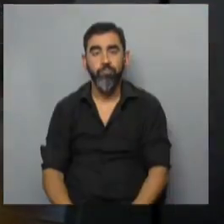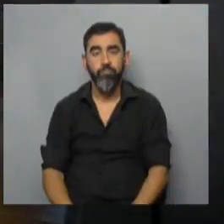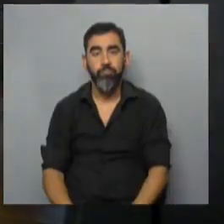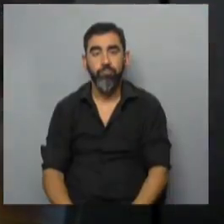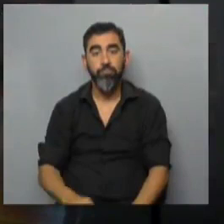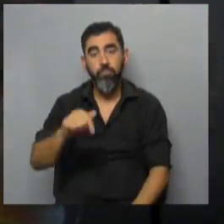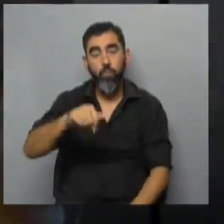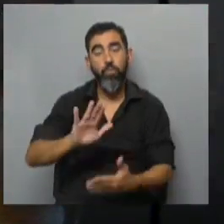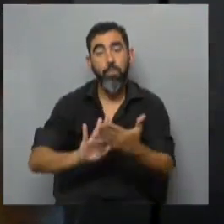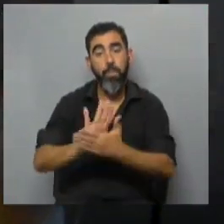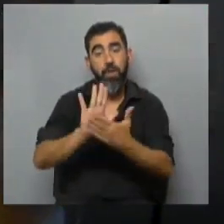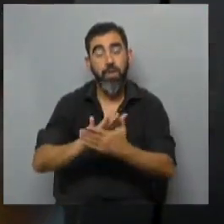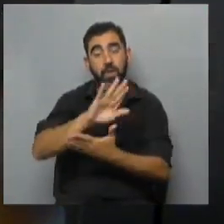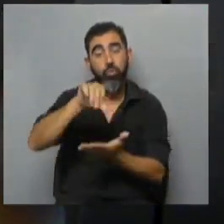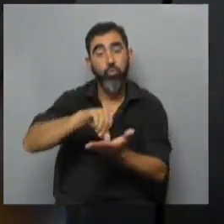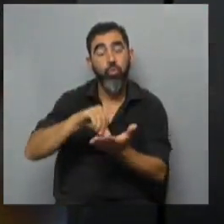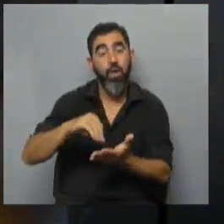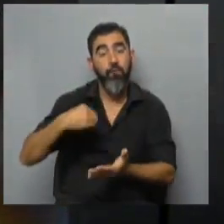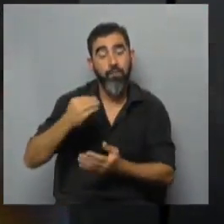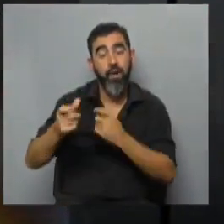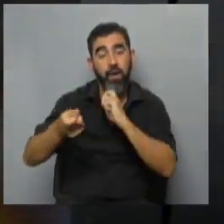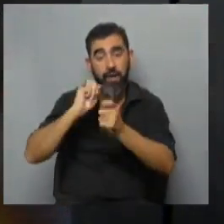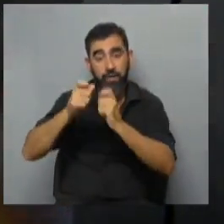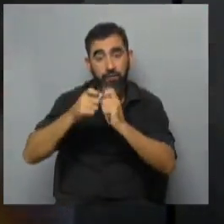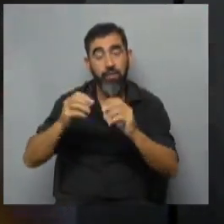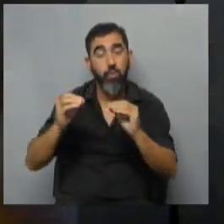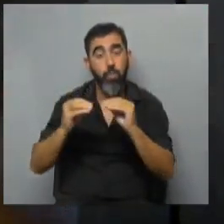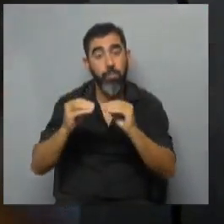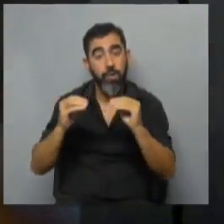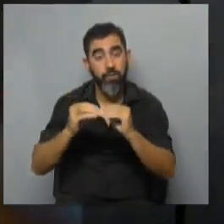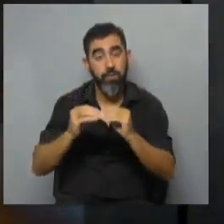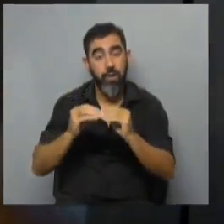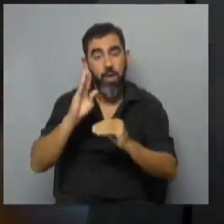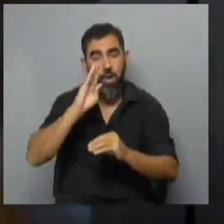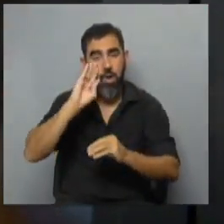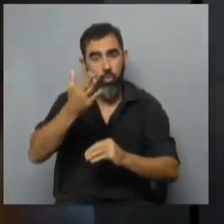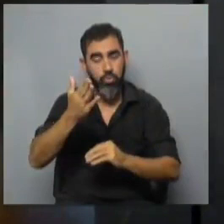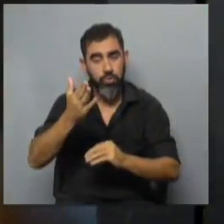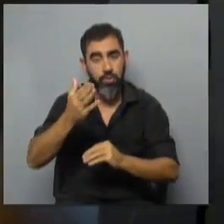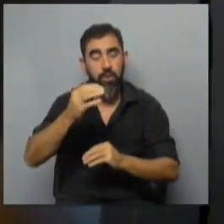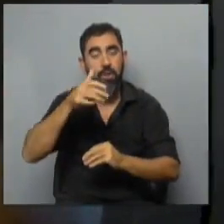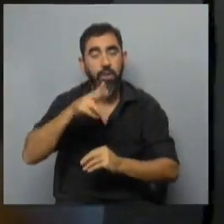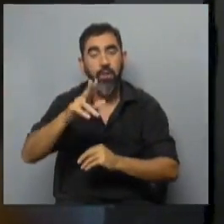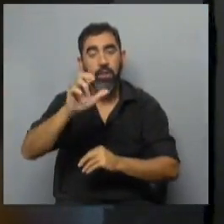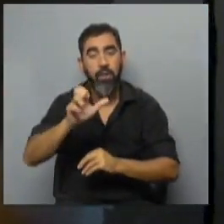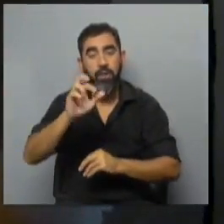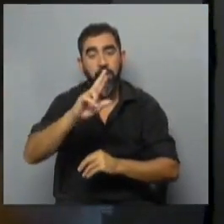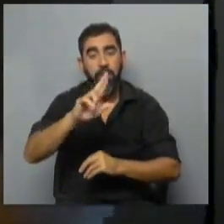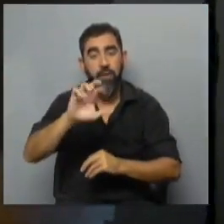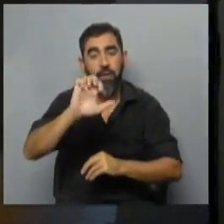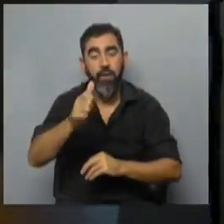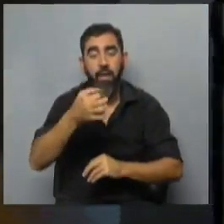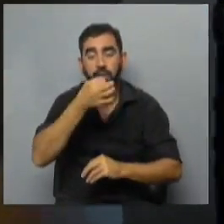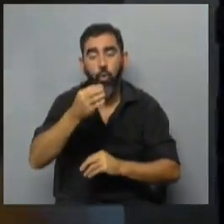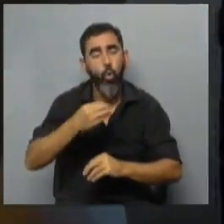esta mañana aquí en ciudad viva entrevistada por pilar teijeiro la reconocida belela herrera dijo tener mucha